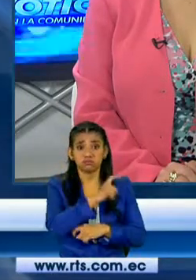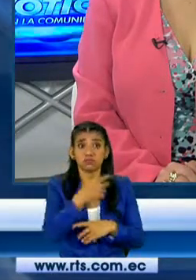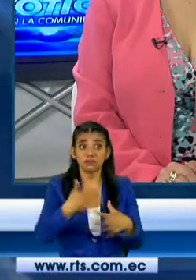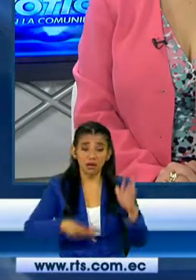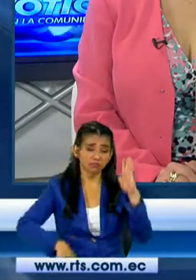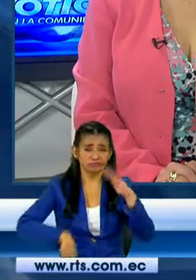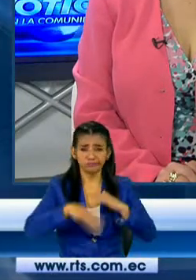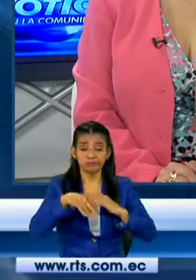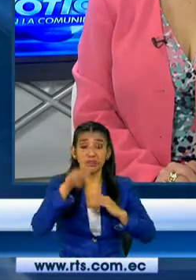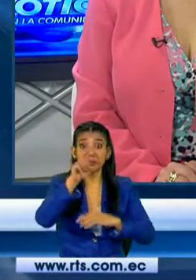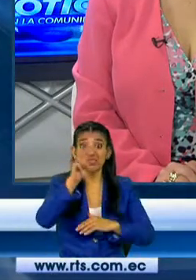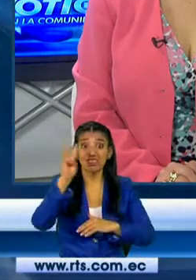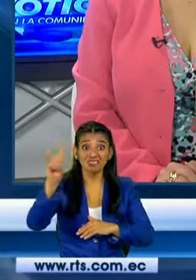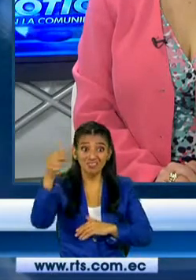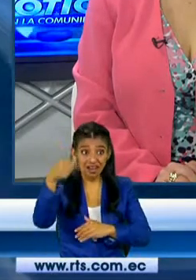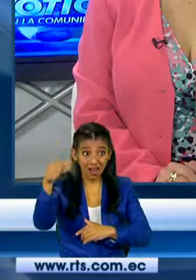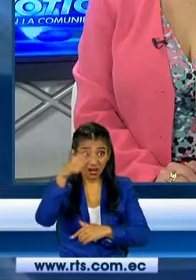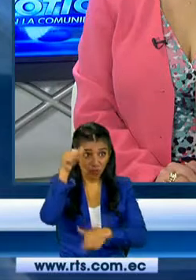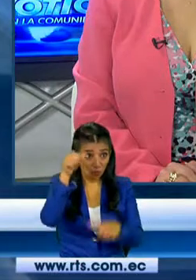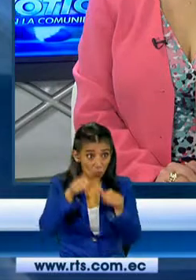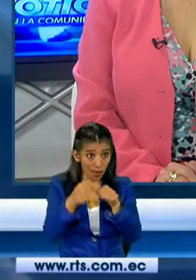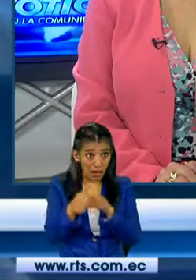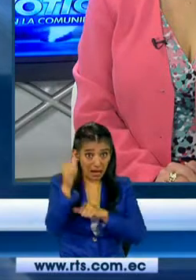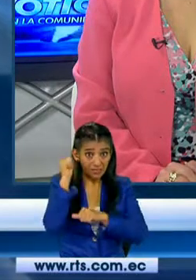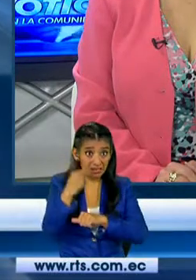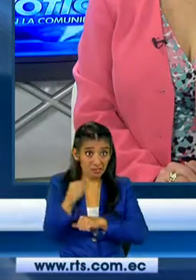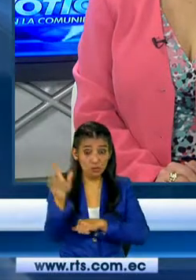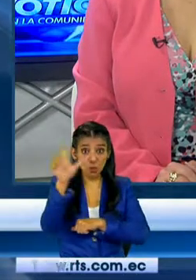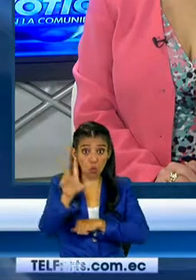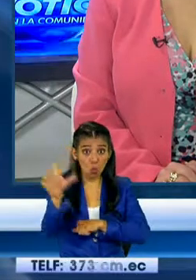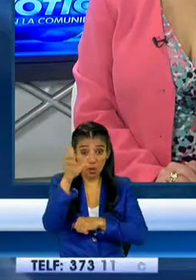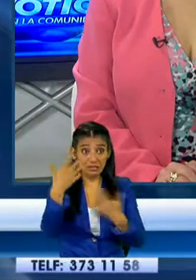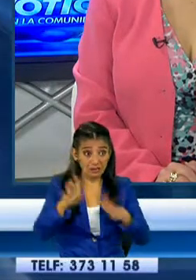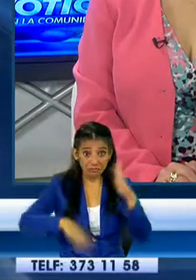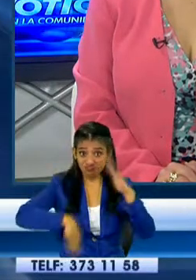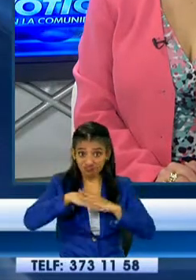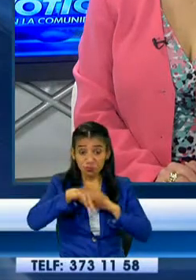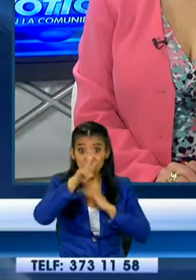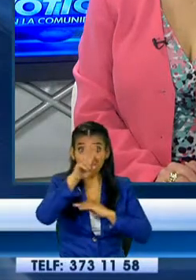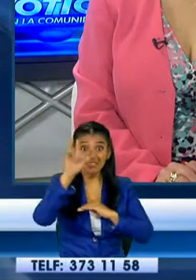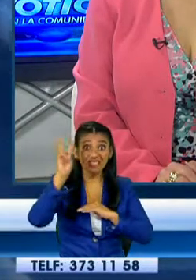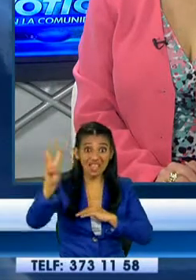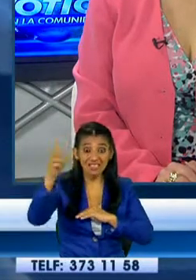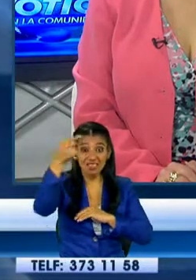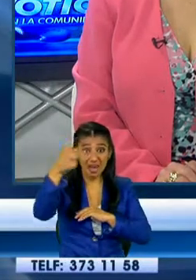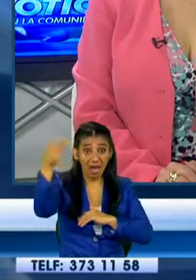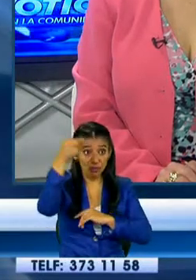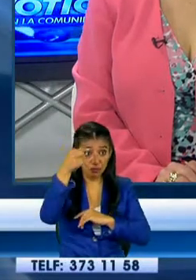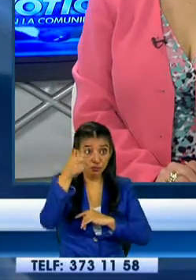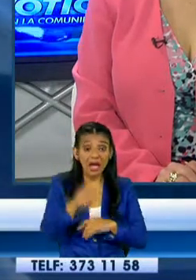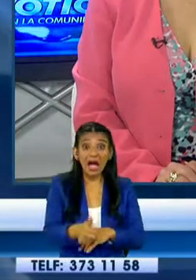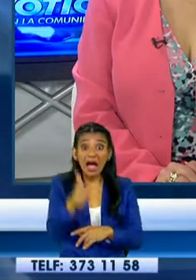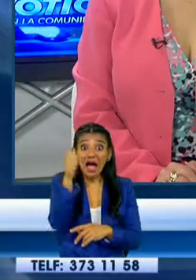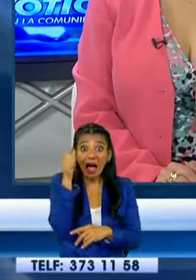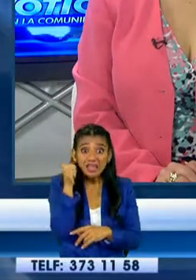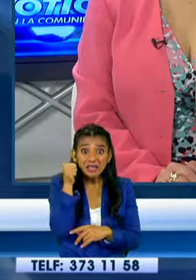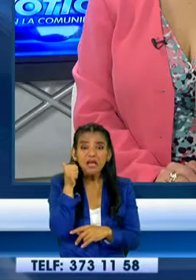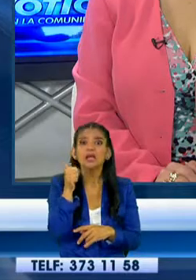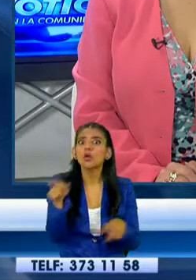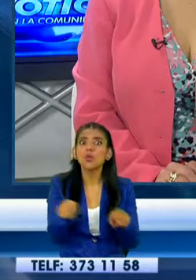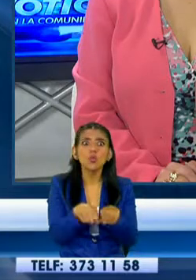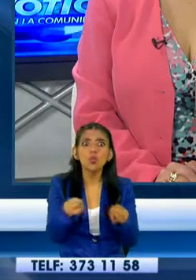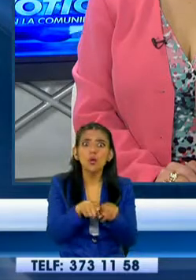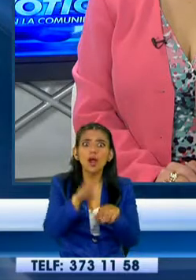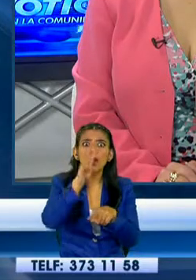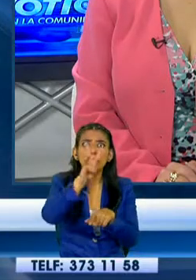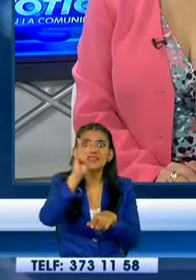26 grados, ¿se acuerdan que ayer les hablé de que el día lunes habíamos llegado a 26 grados allá en Tababela? Pues ayer llegamos a 26 grados,